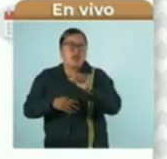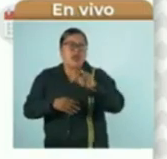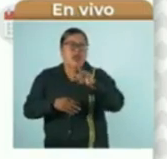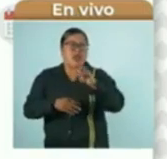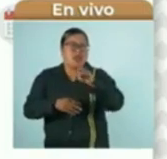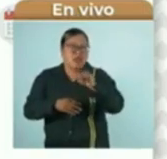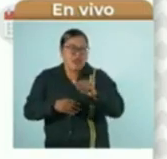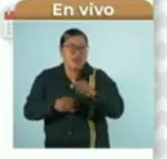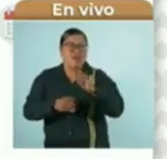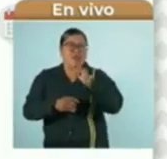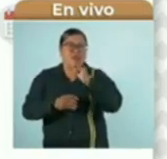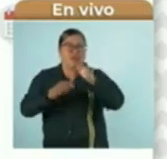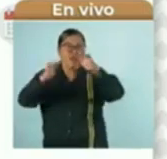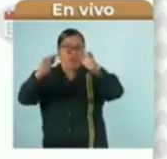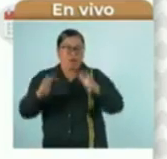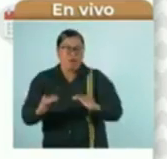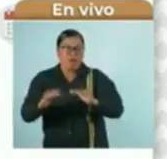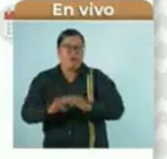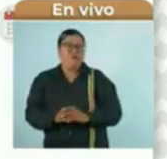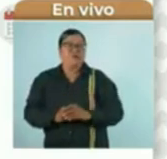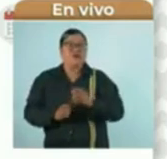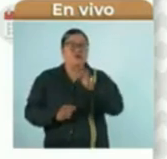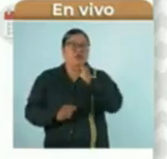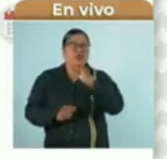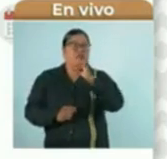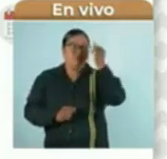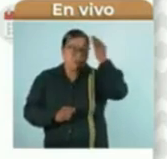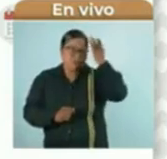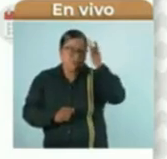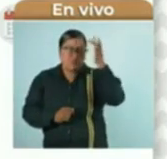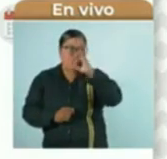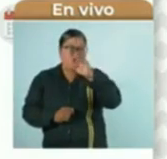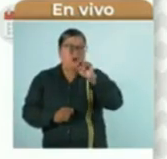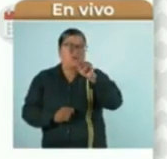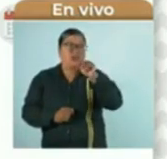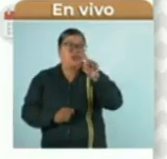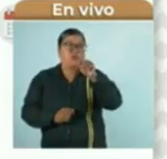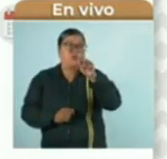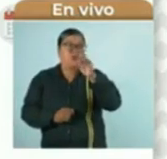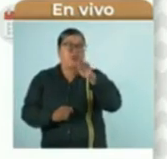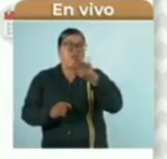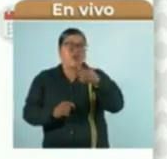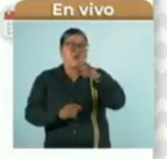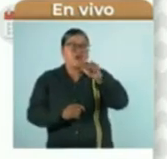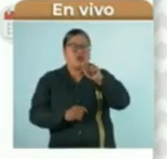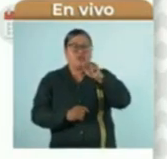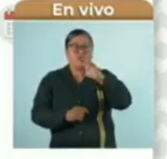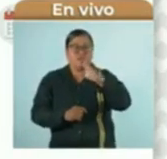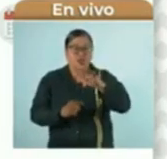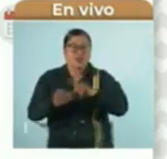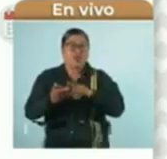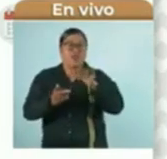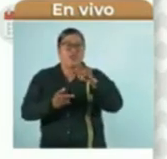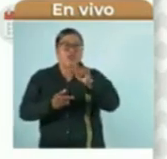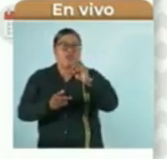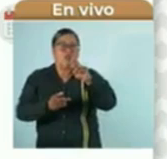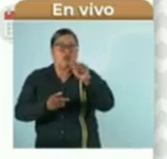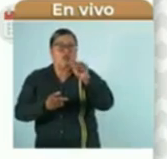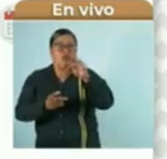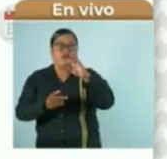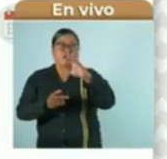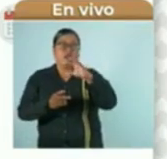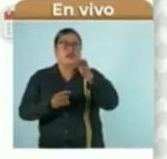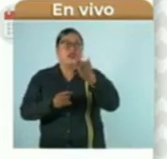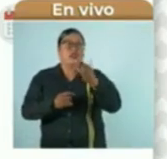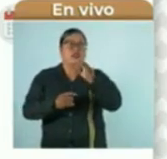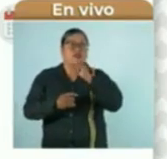aguas abo San juanpan yutepec lo que decíamos hace un rato Santo Domingo Tepec y